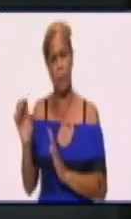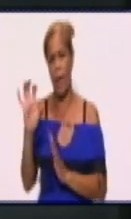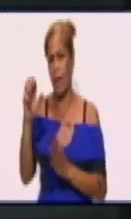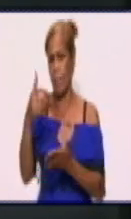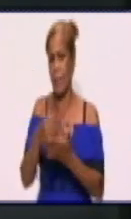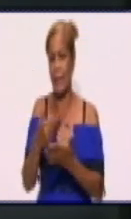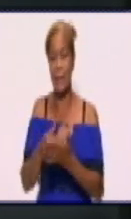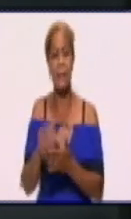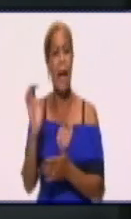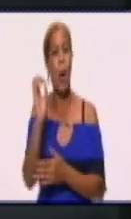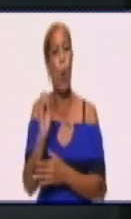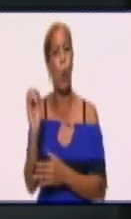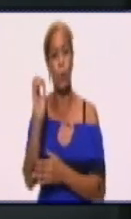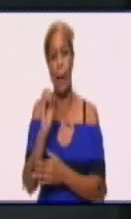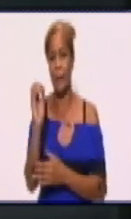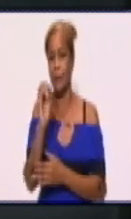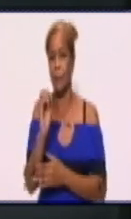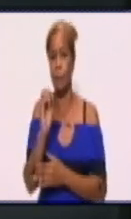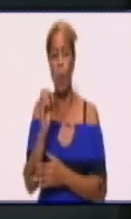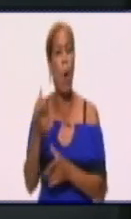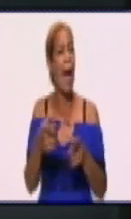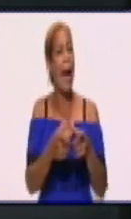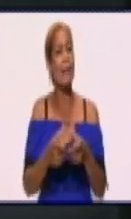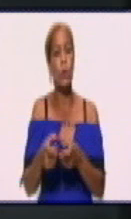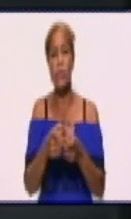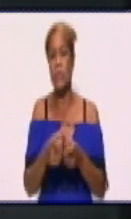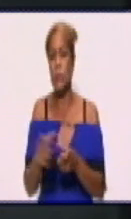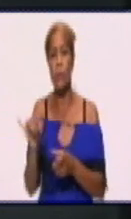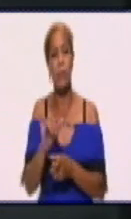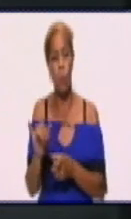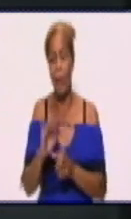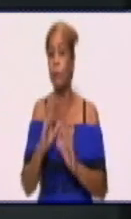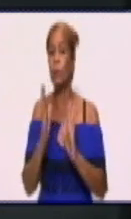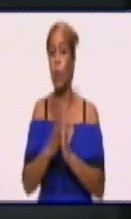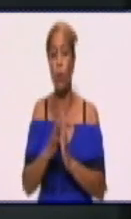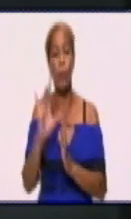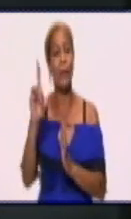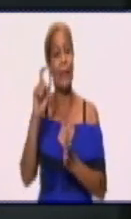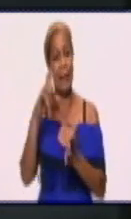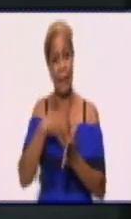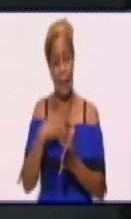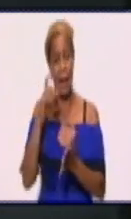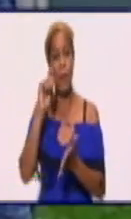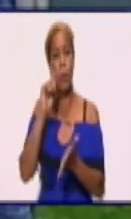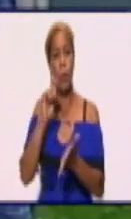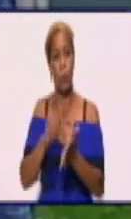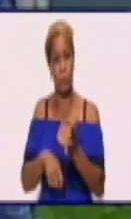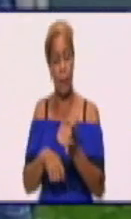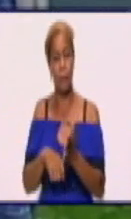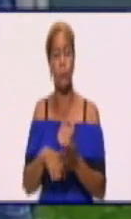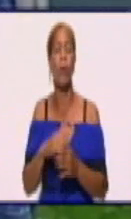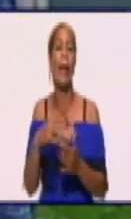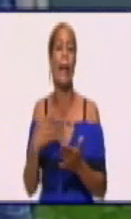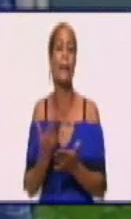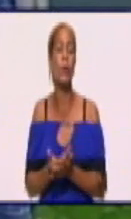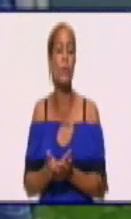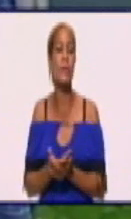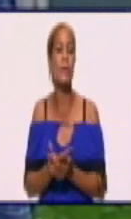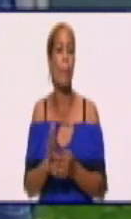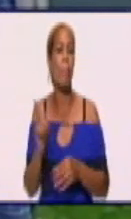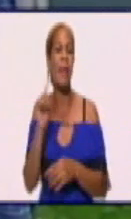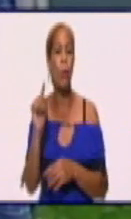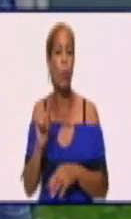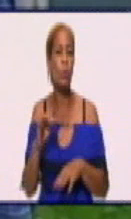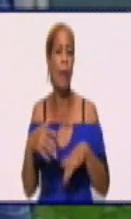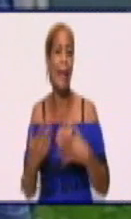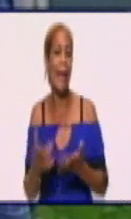organismos instituciones todas las personas físicas que tengan en cuenta con nosotros pueden perfectamente en qué horario qué días de la semana pueden ir